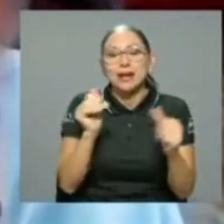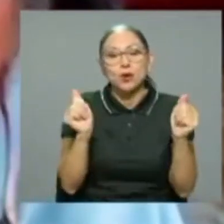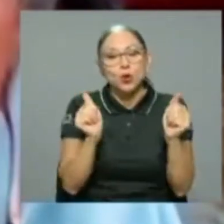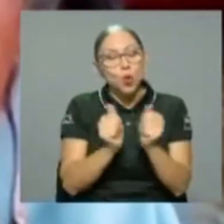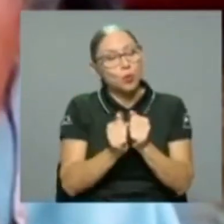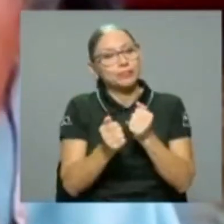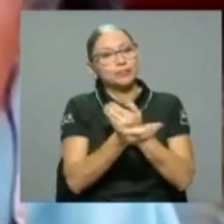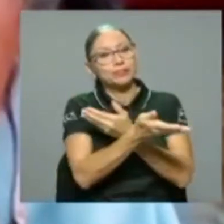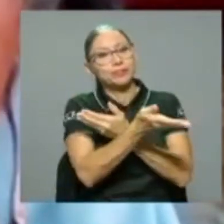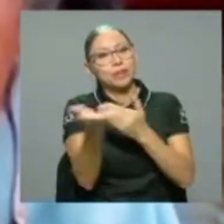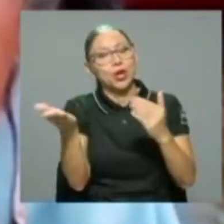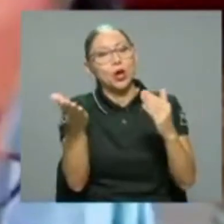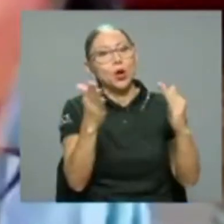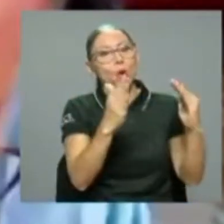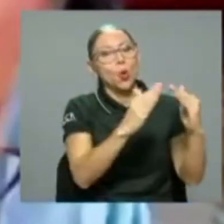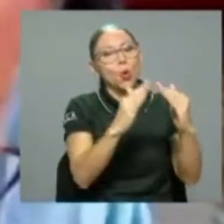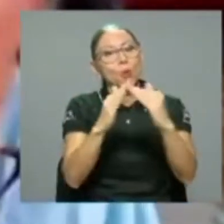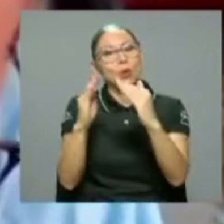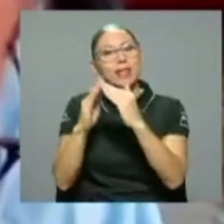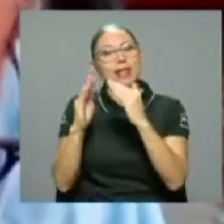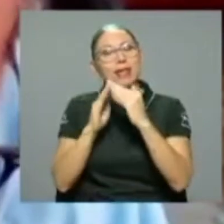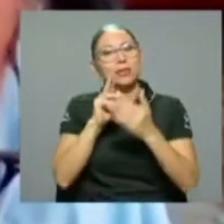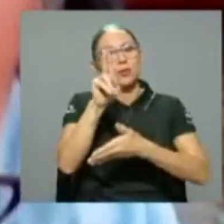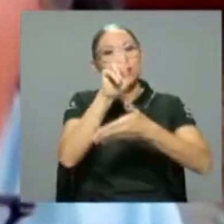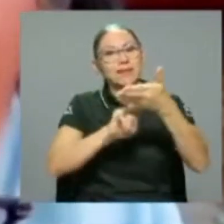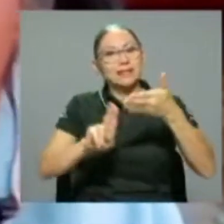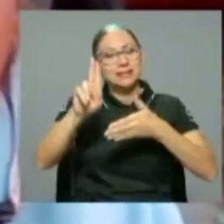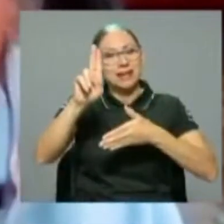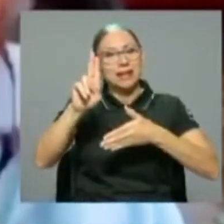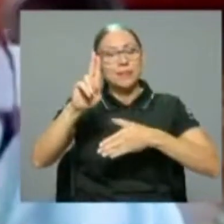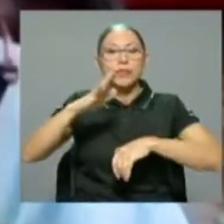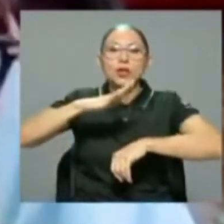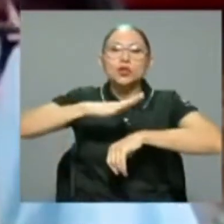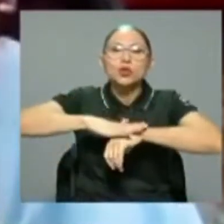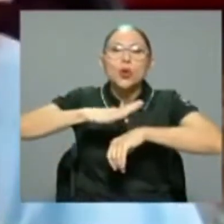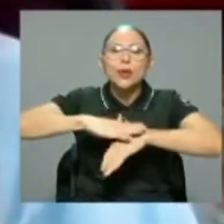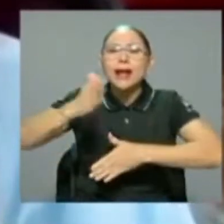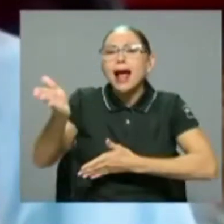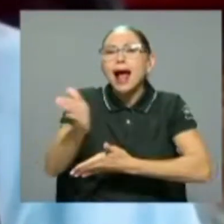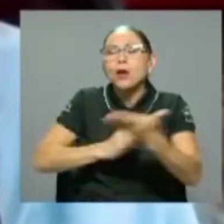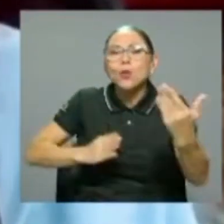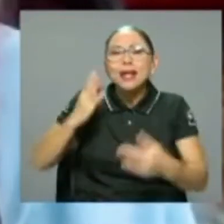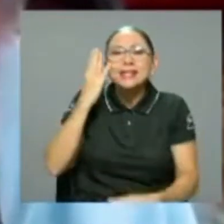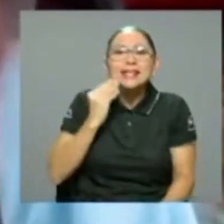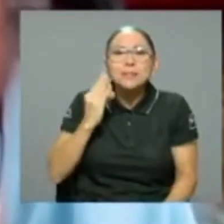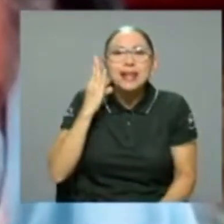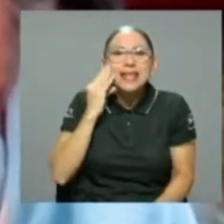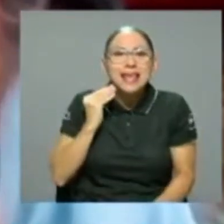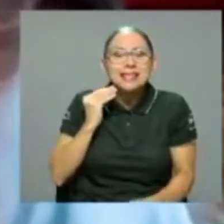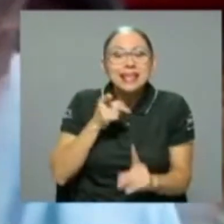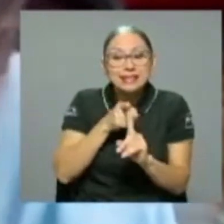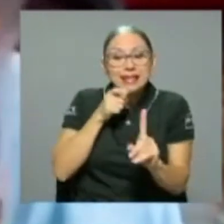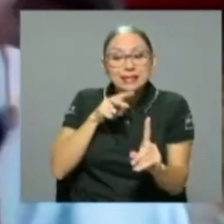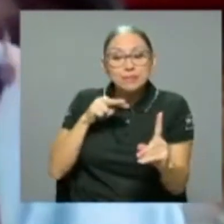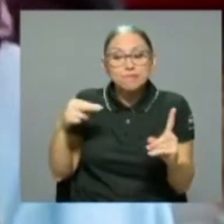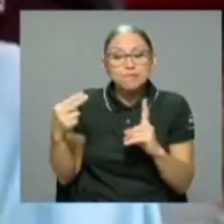universitaria de algunas experiencias desde el ángulo más positivo posible.